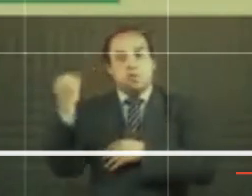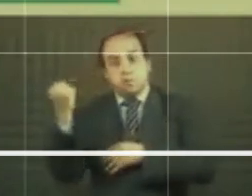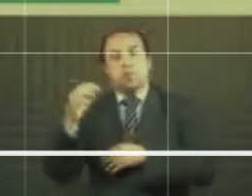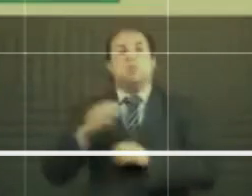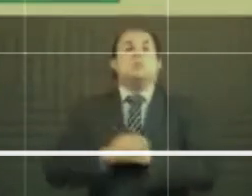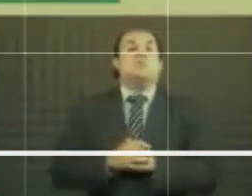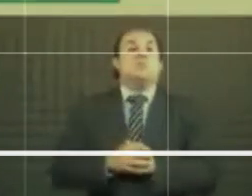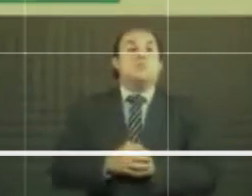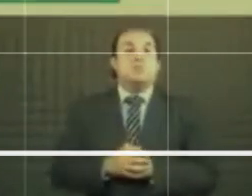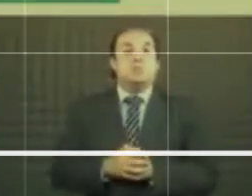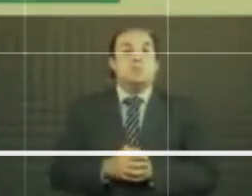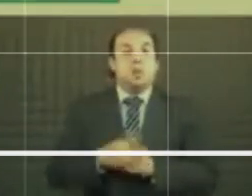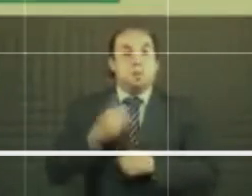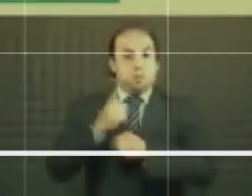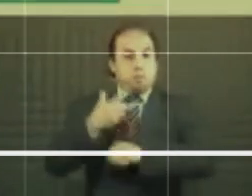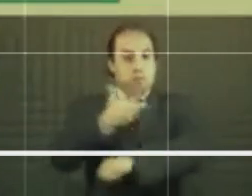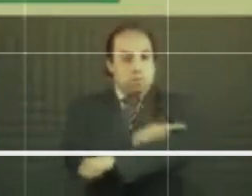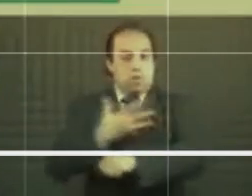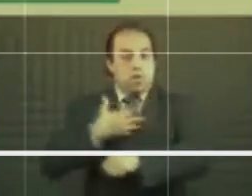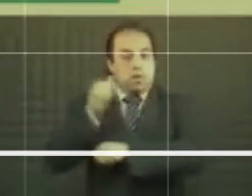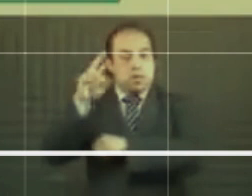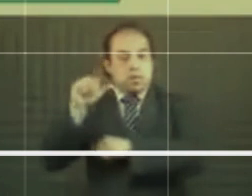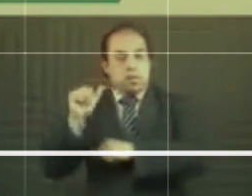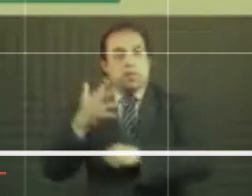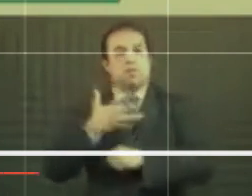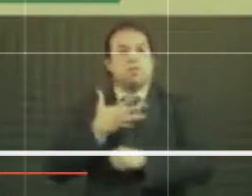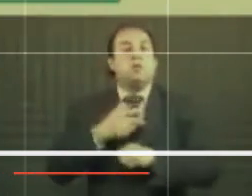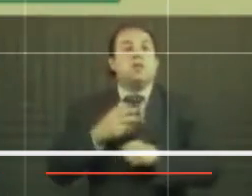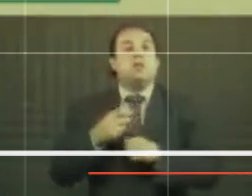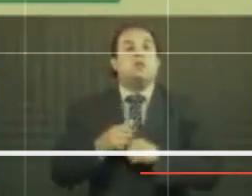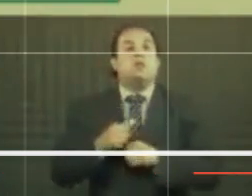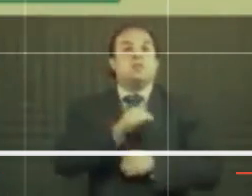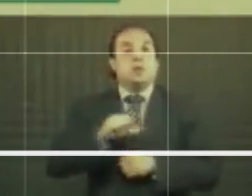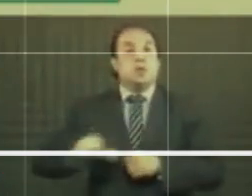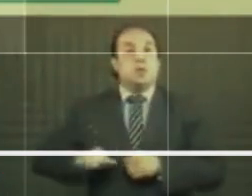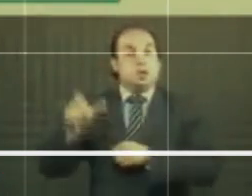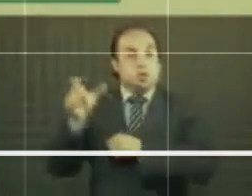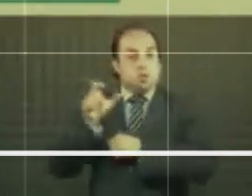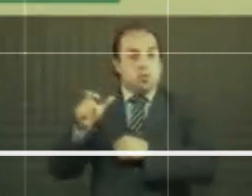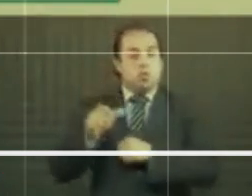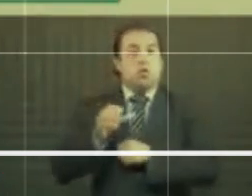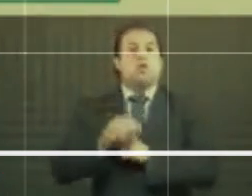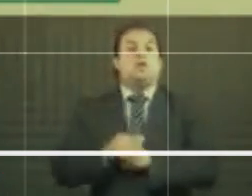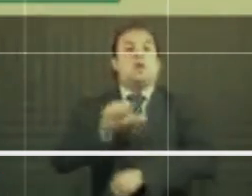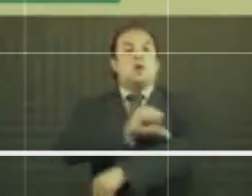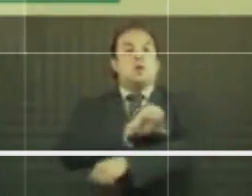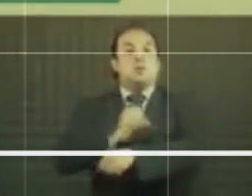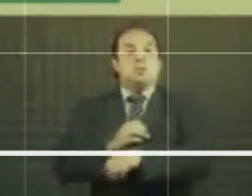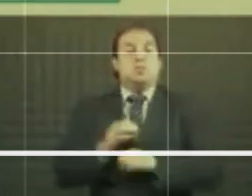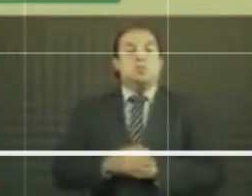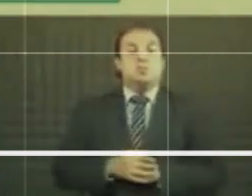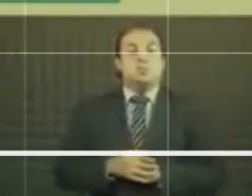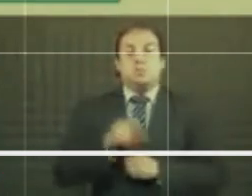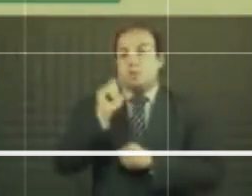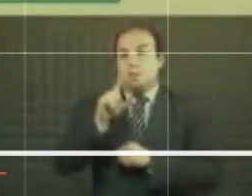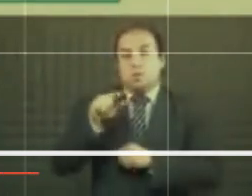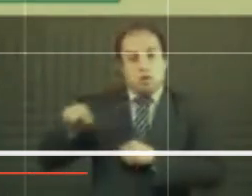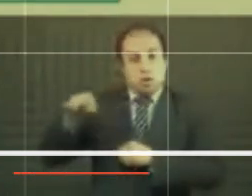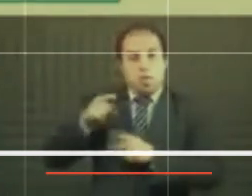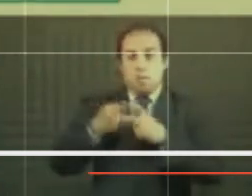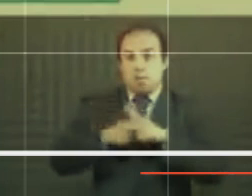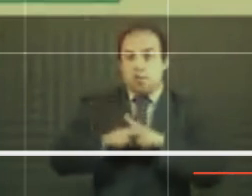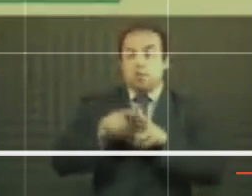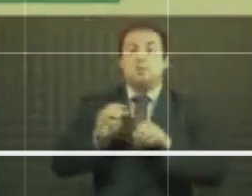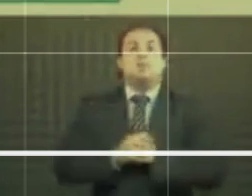40 a 49 años que se vacunaron con primera dosis de AstraZeneca en las alcaldías Xochimilco y Álvaro Obregón hace 8 semanas. También ellos comenzamos